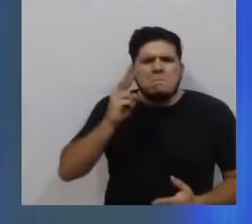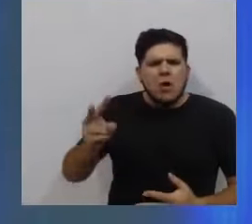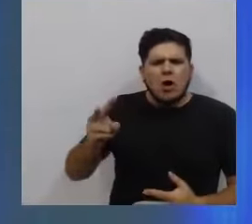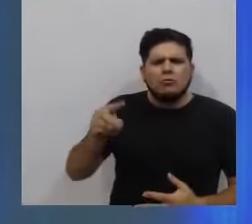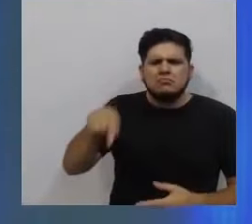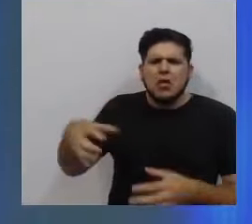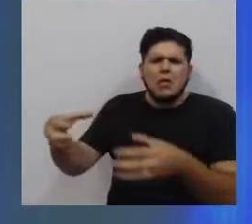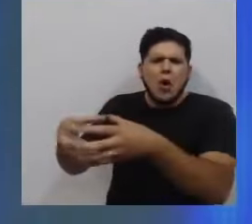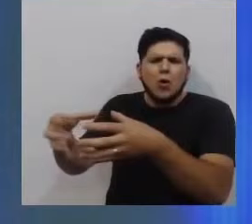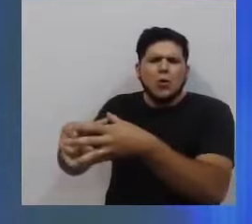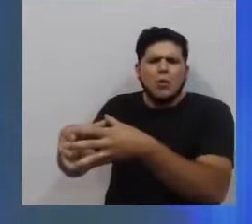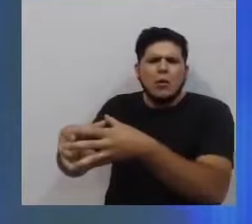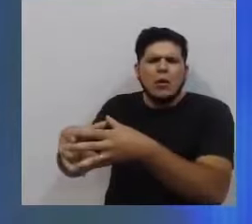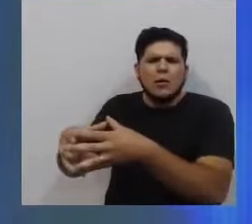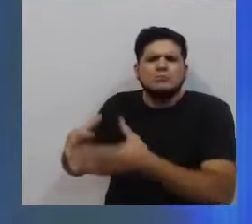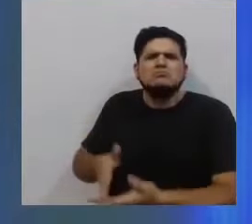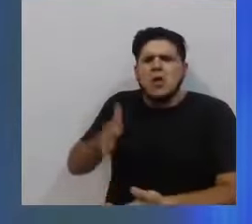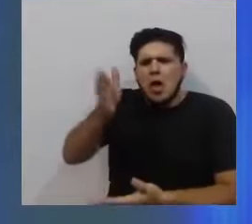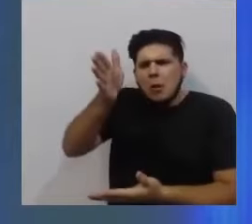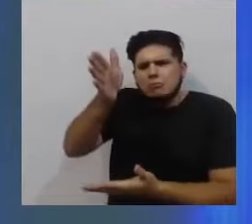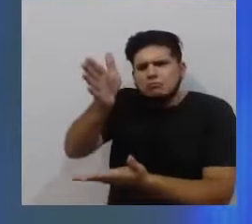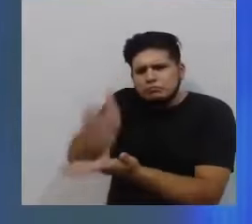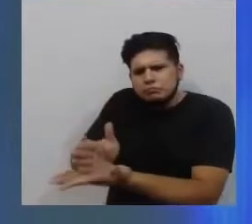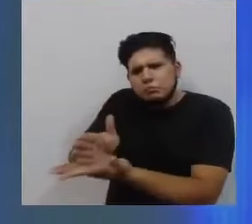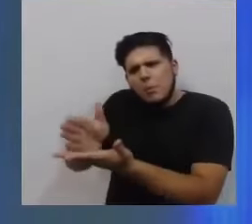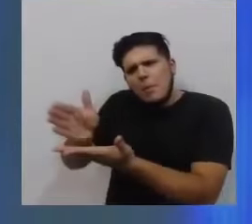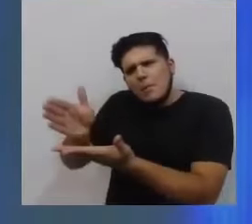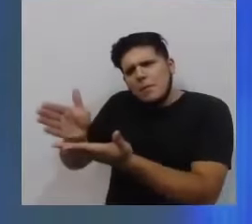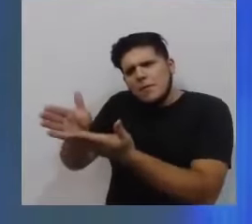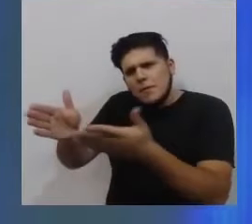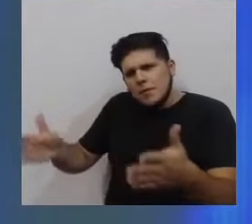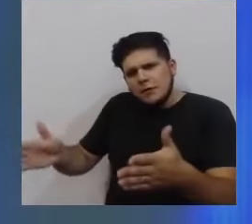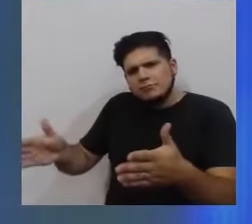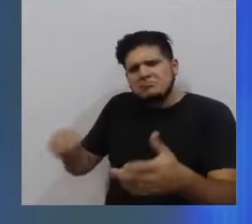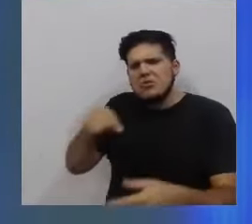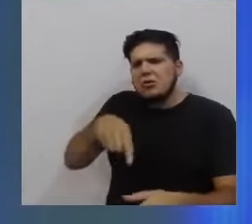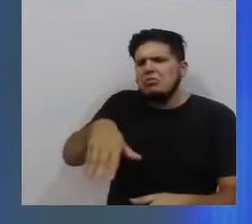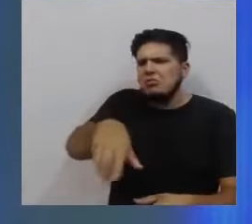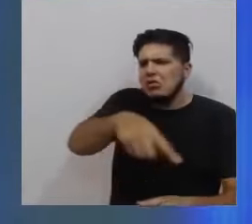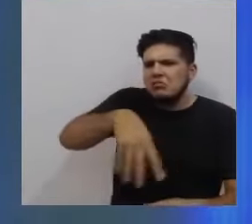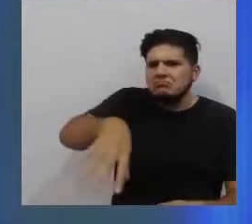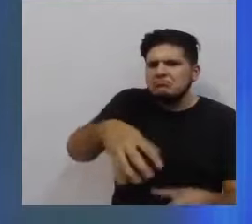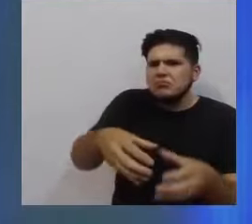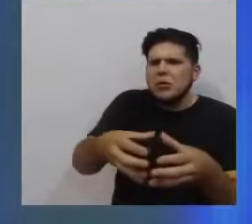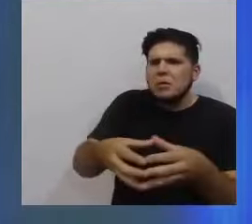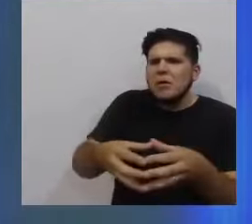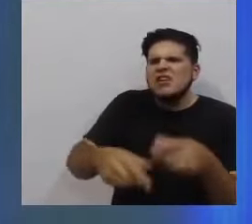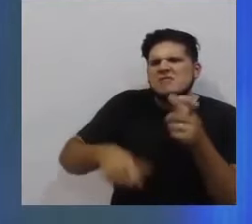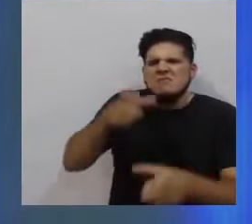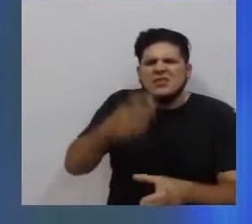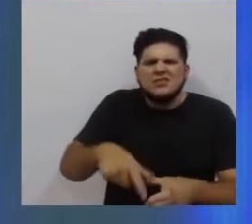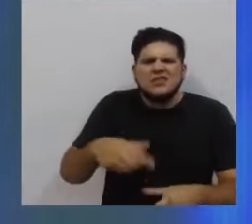dijeron vamos a unirlos y comenzaron a trabajar y en 40 días marcó la